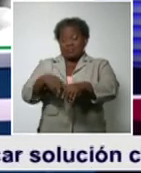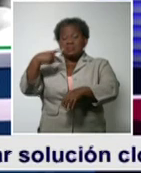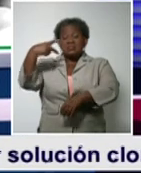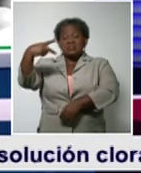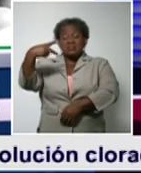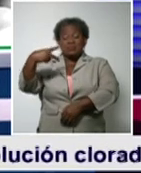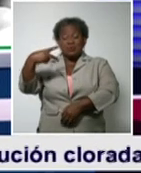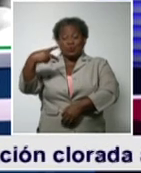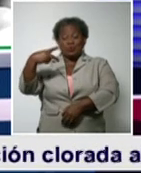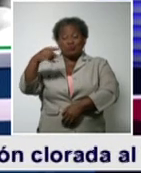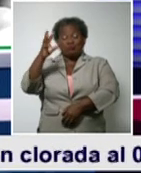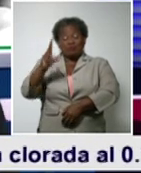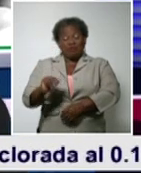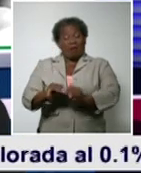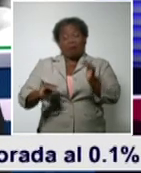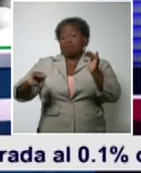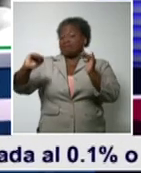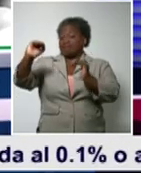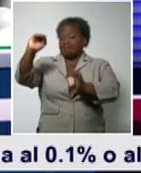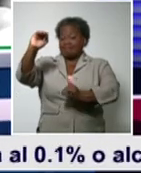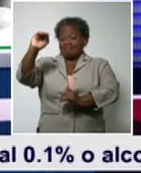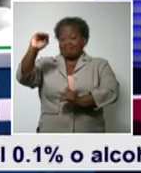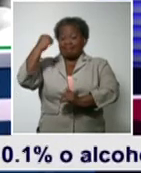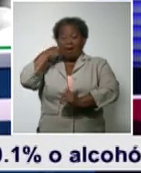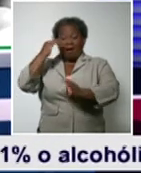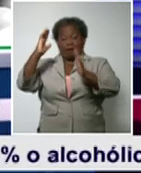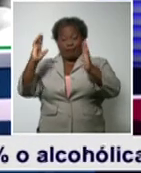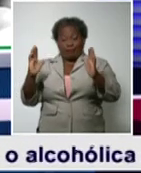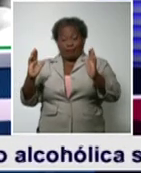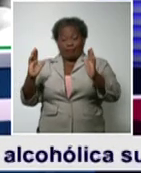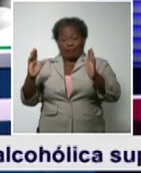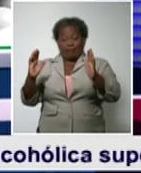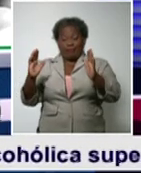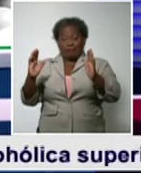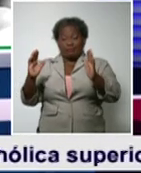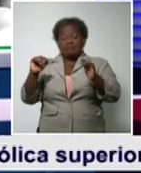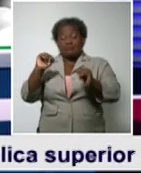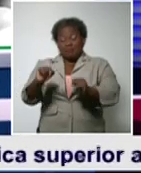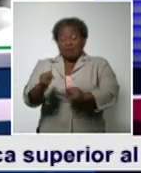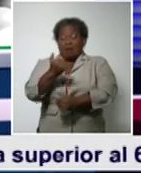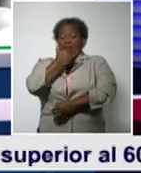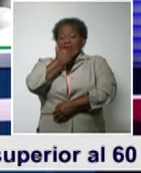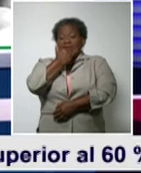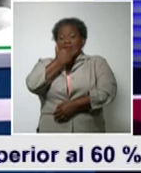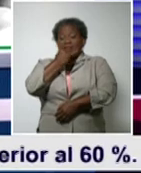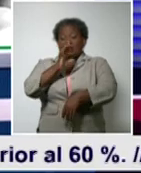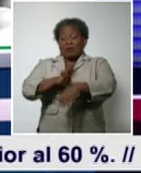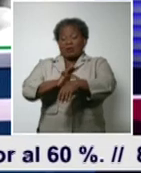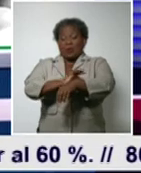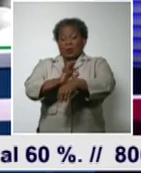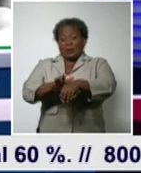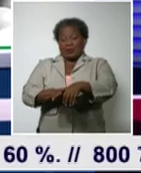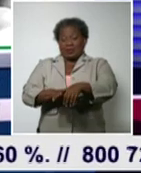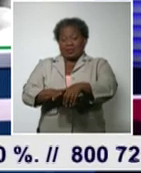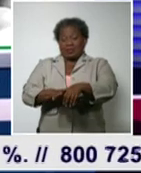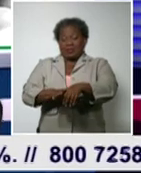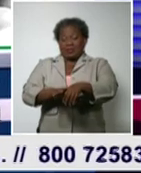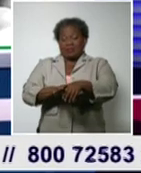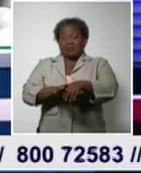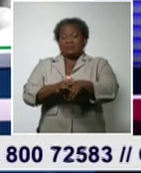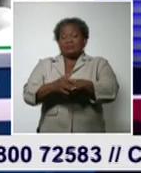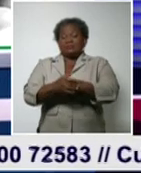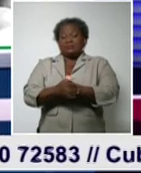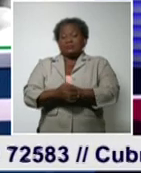alta durante este año que hemos estado padeciendo el SARS-CoV-2 por nivel de infestación de la